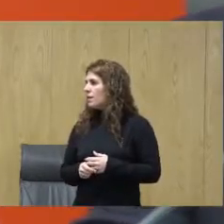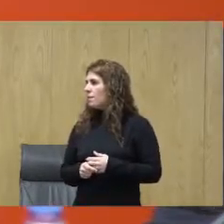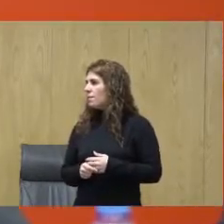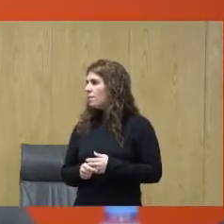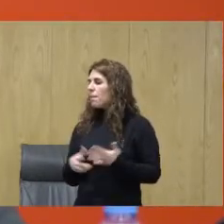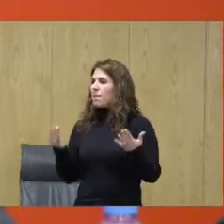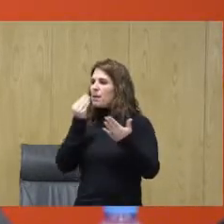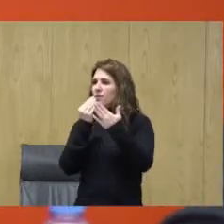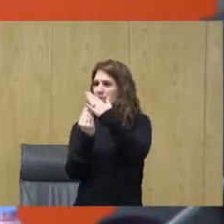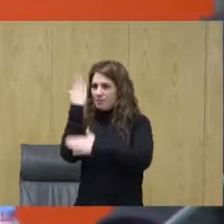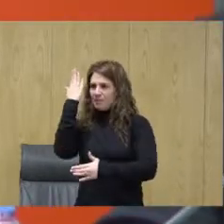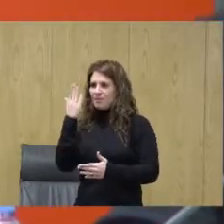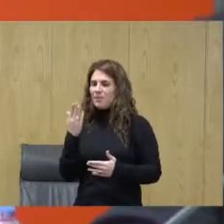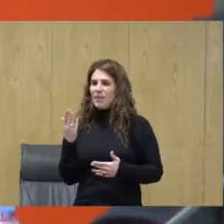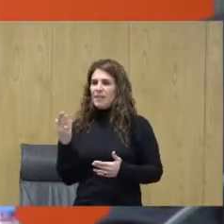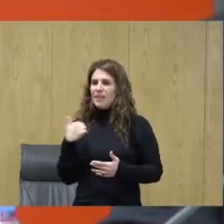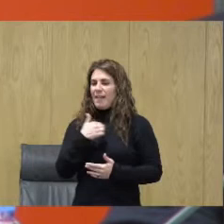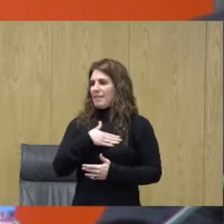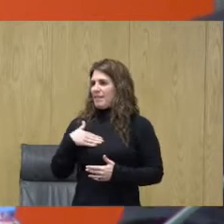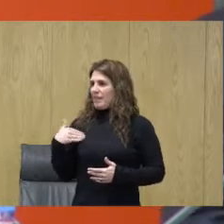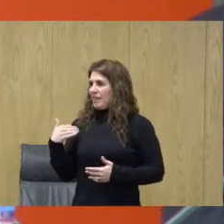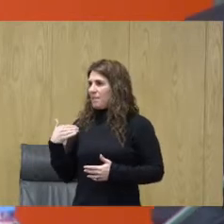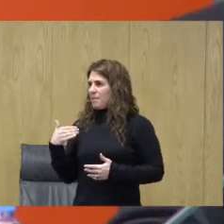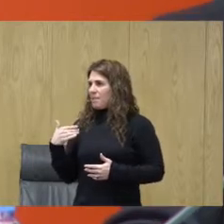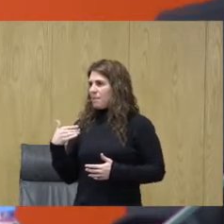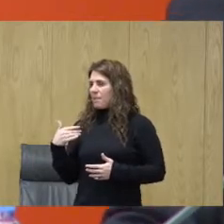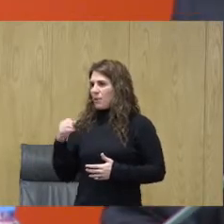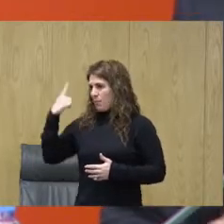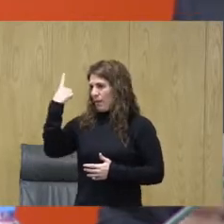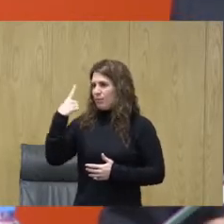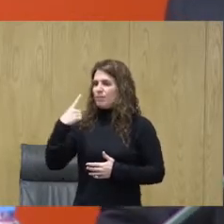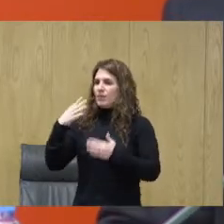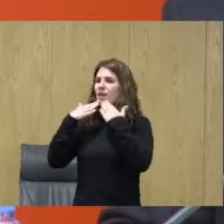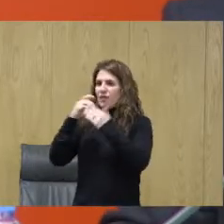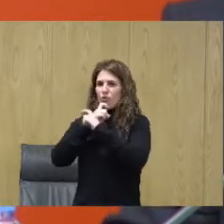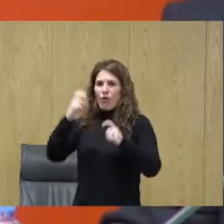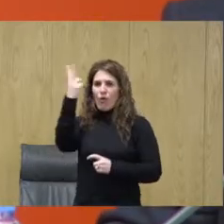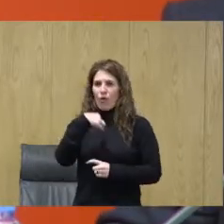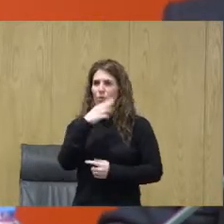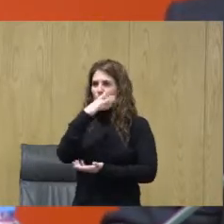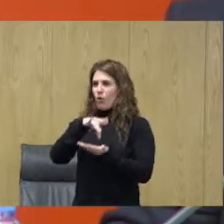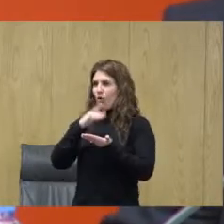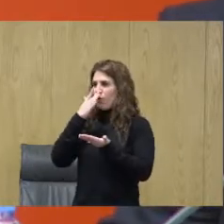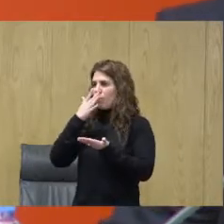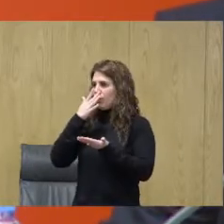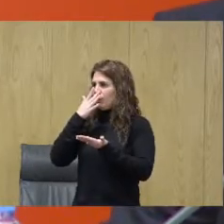Bueno, buenos días. Quiero empezar agradeciendo a Fundación 11 que nos acoja en este